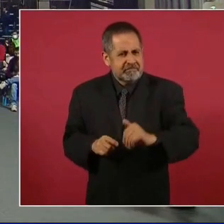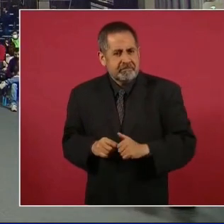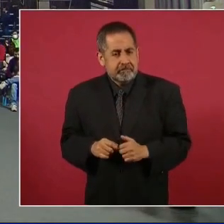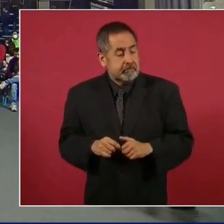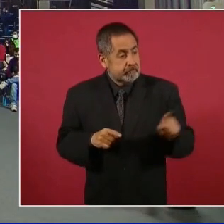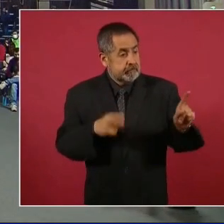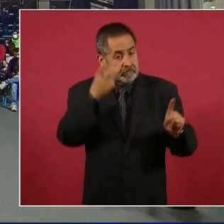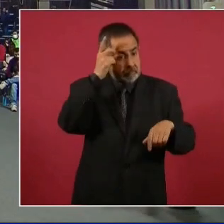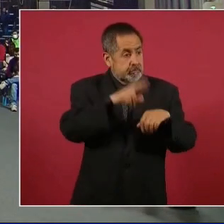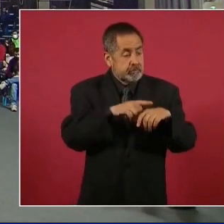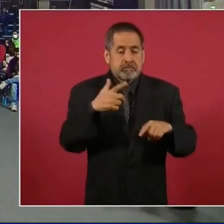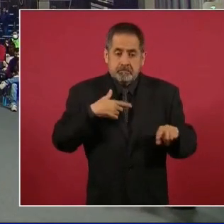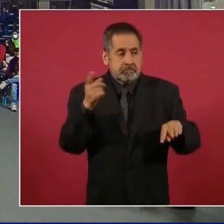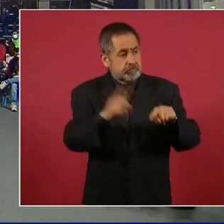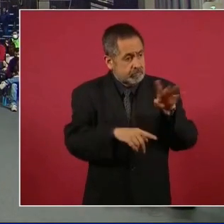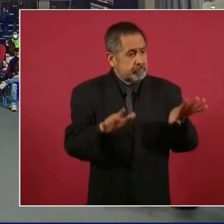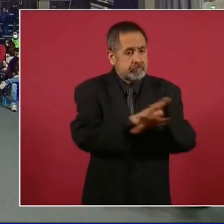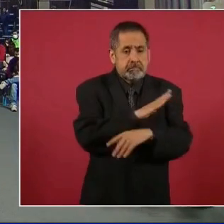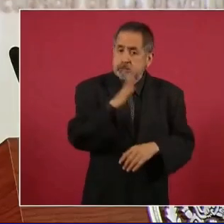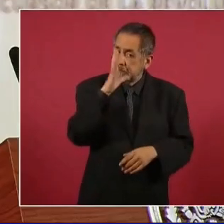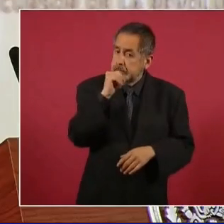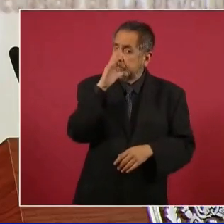he podido